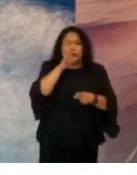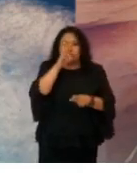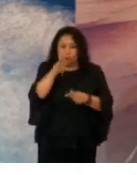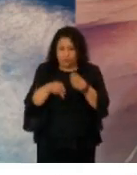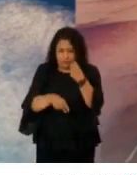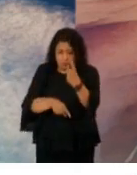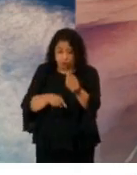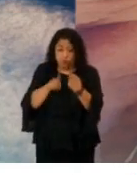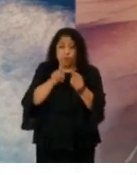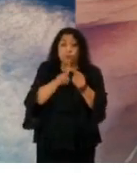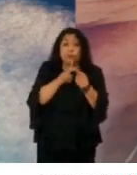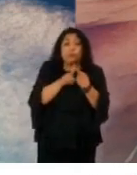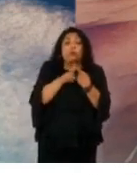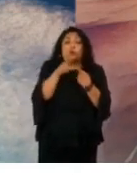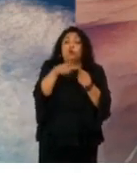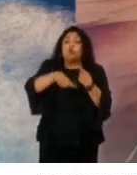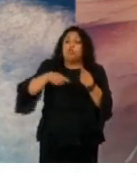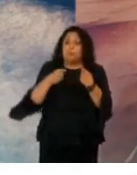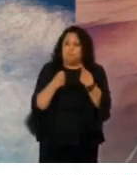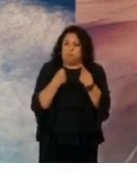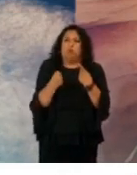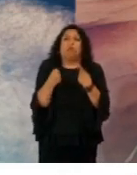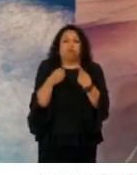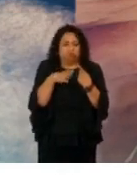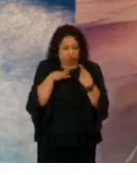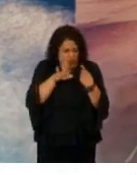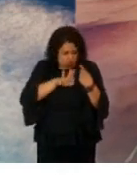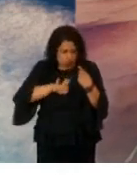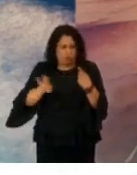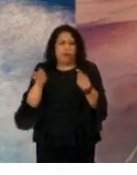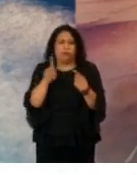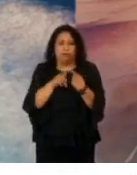Una, que ustedes tienen poder para hacerlo.